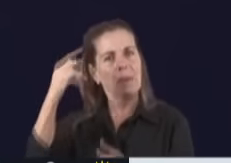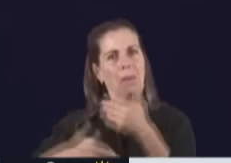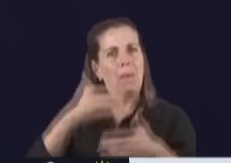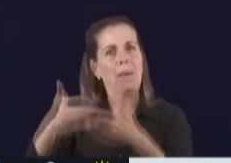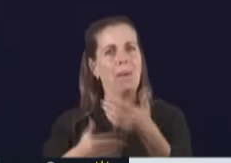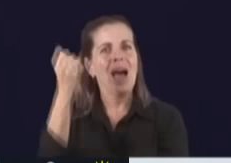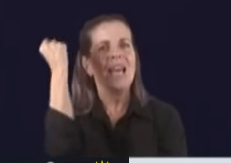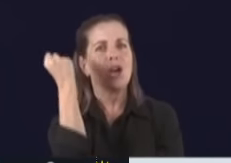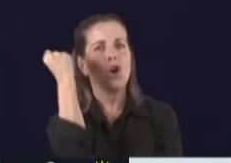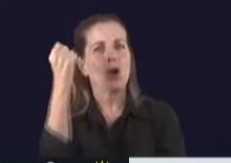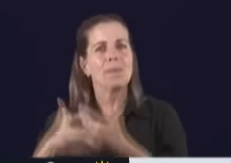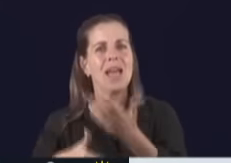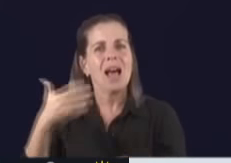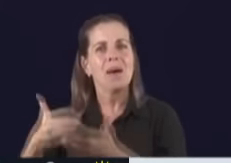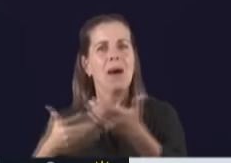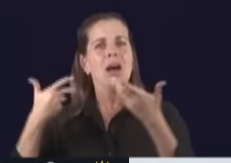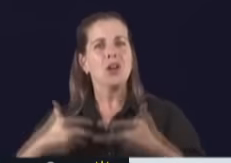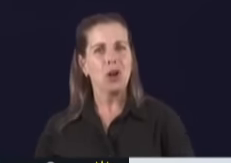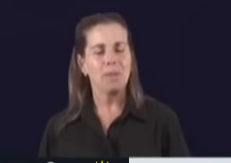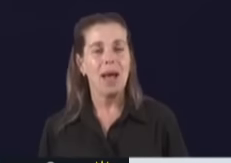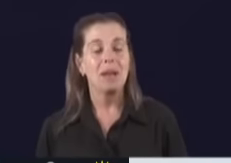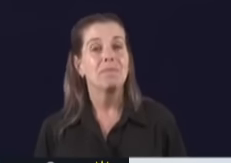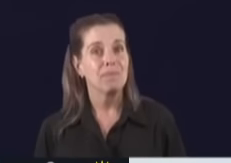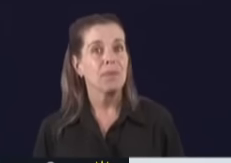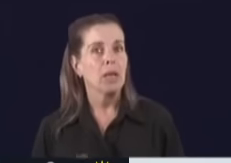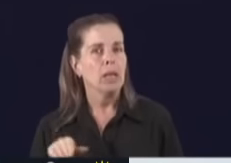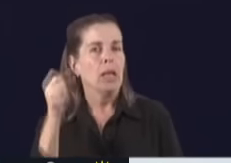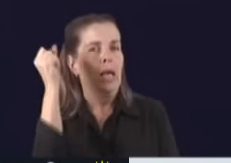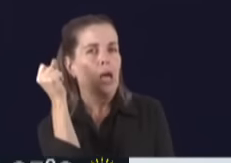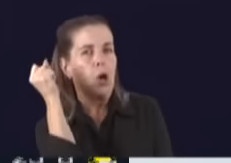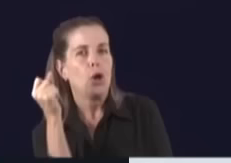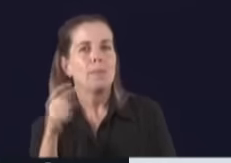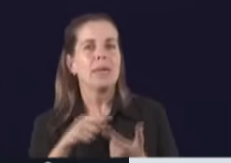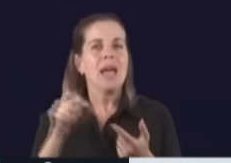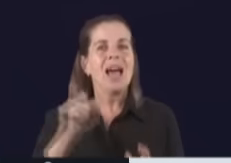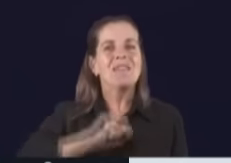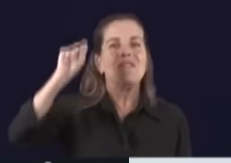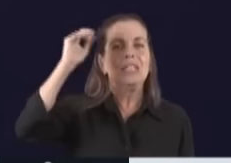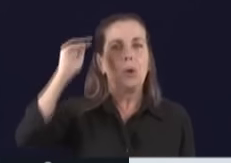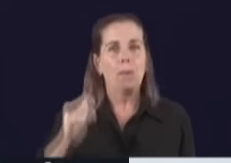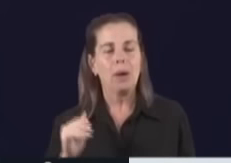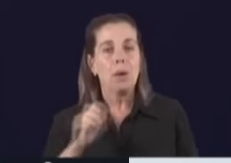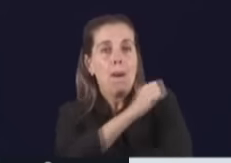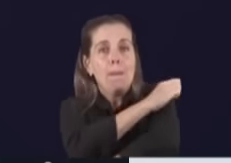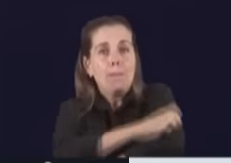normal. Como consecuencia del orden económico y principalmente de la baja de la inflación, la pobreza pasó del